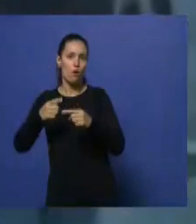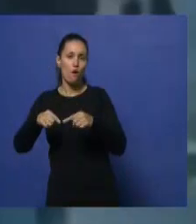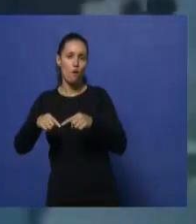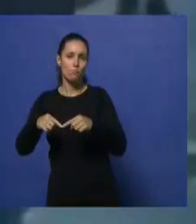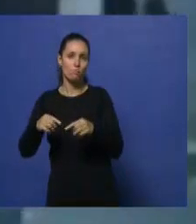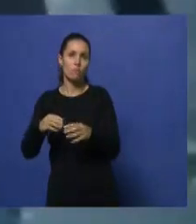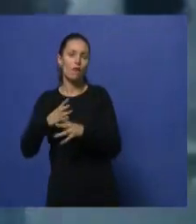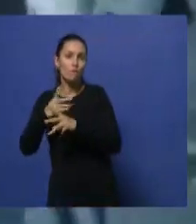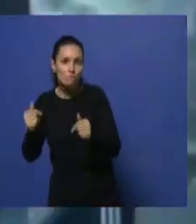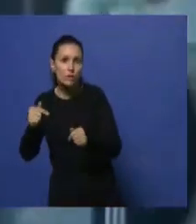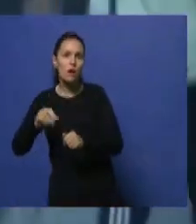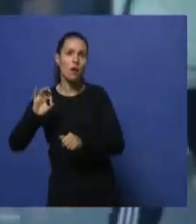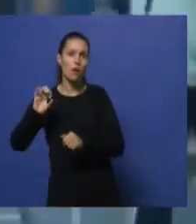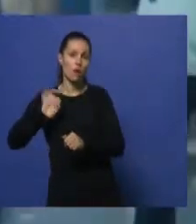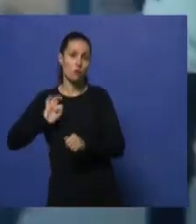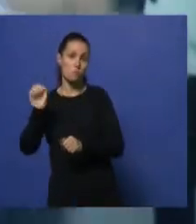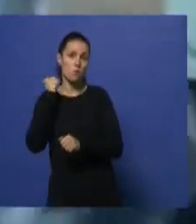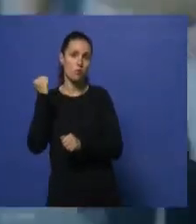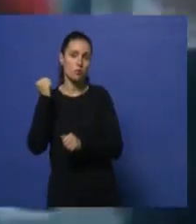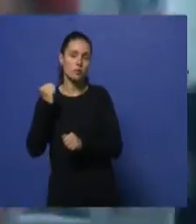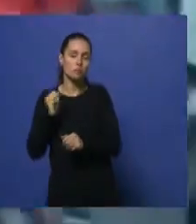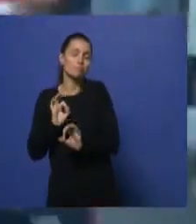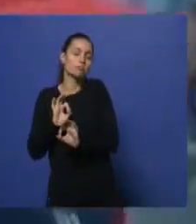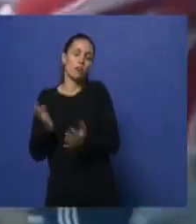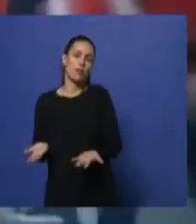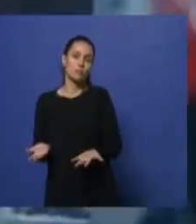seguir salen todo el mundo que un papel o lo que pasó